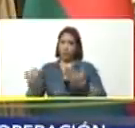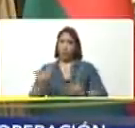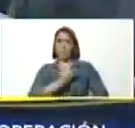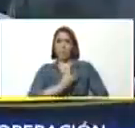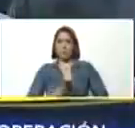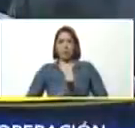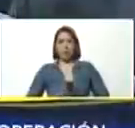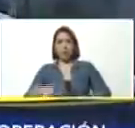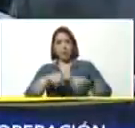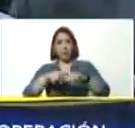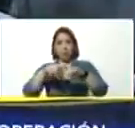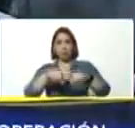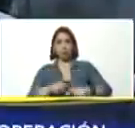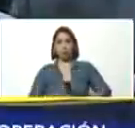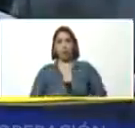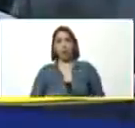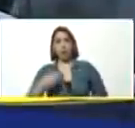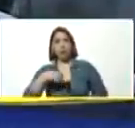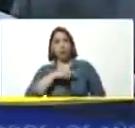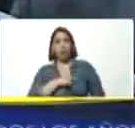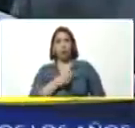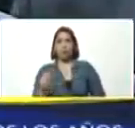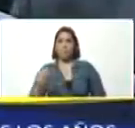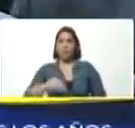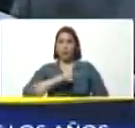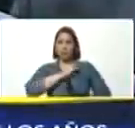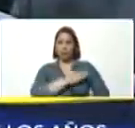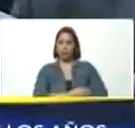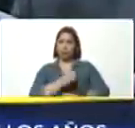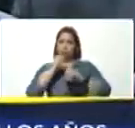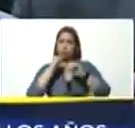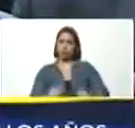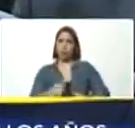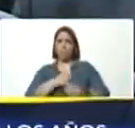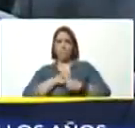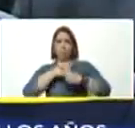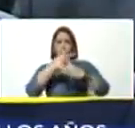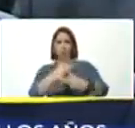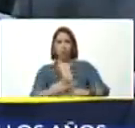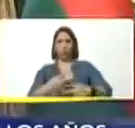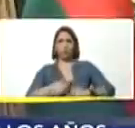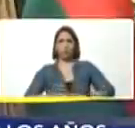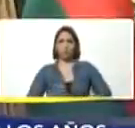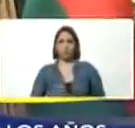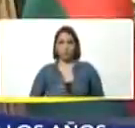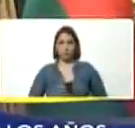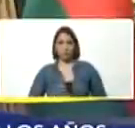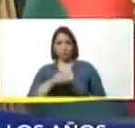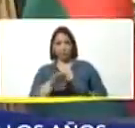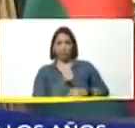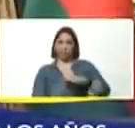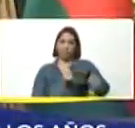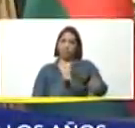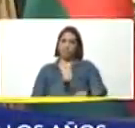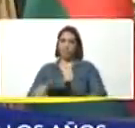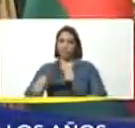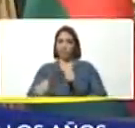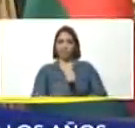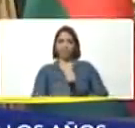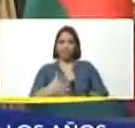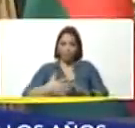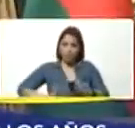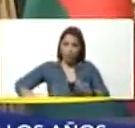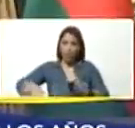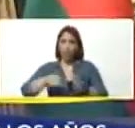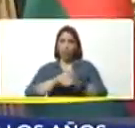Lukashenko nuestra más firme voluntad para avanzar, retomar